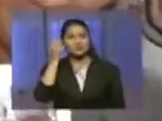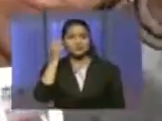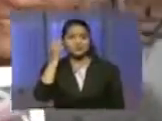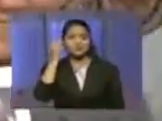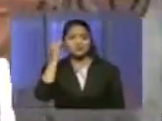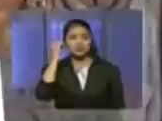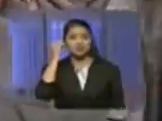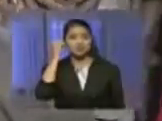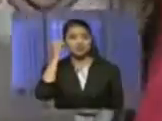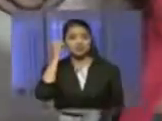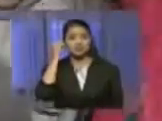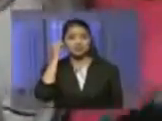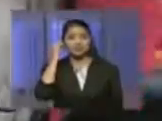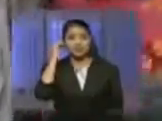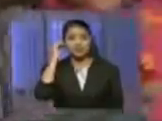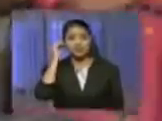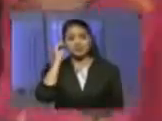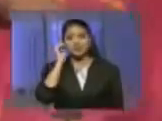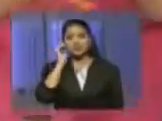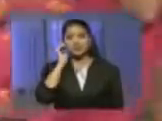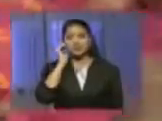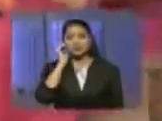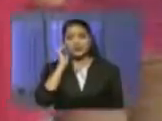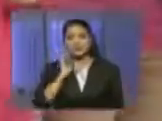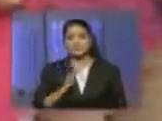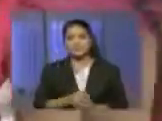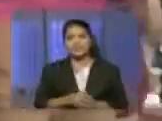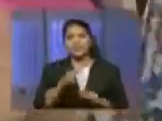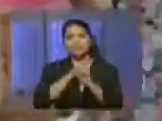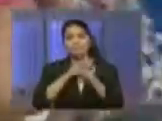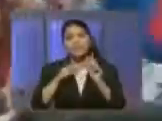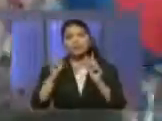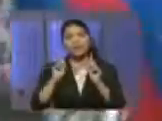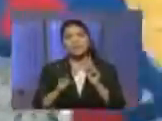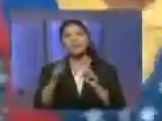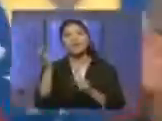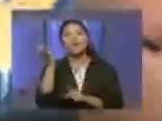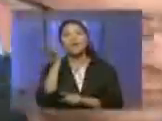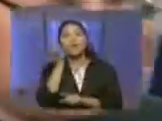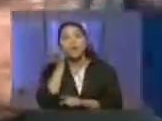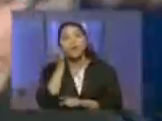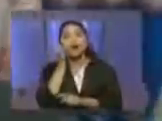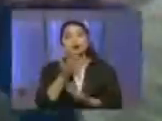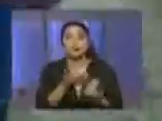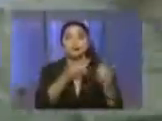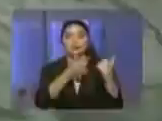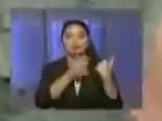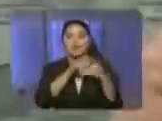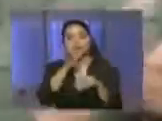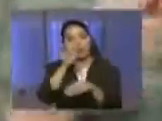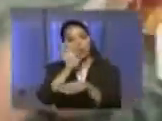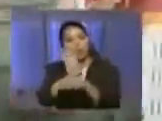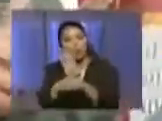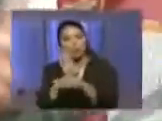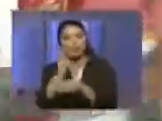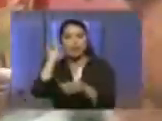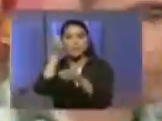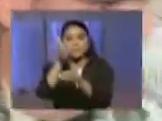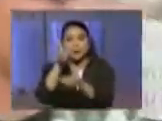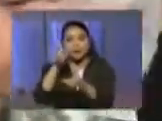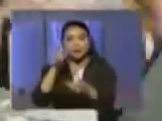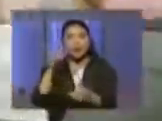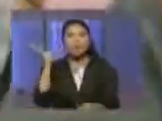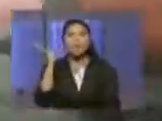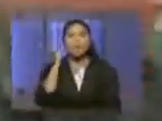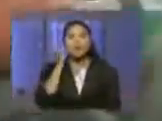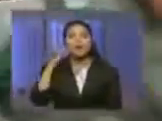manino y también acompa nuestra protectora del Estado Amazona Maldonado Y tenemos un